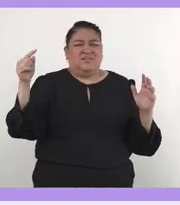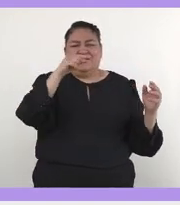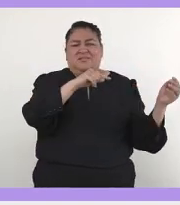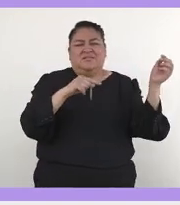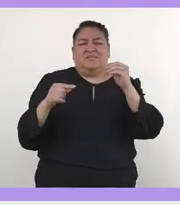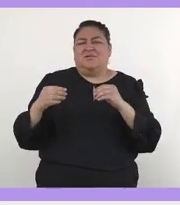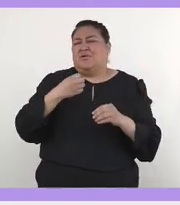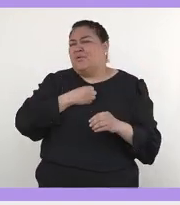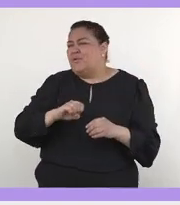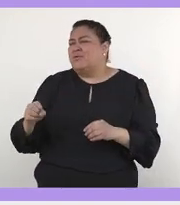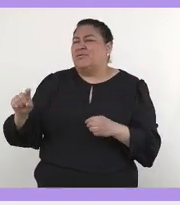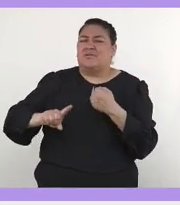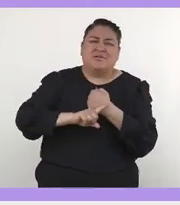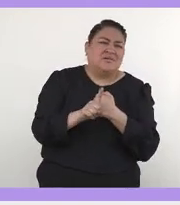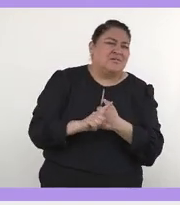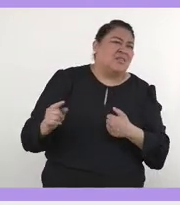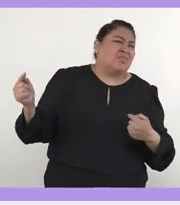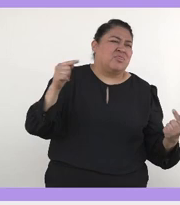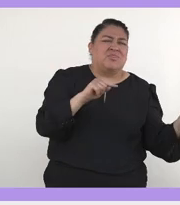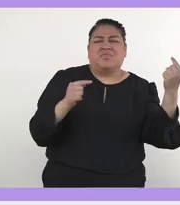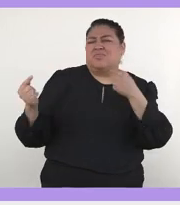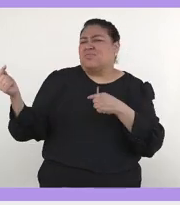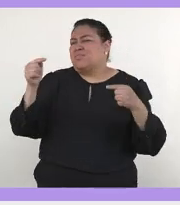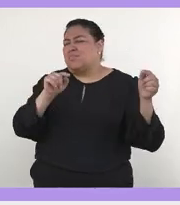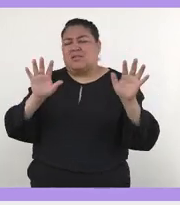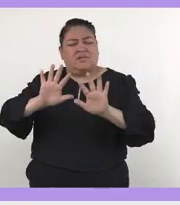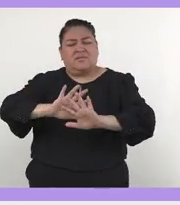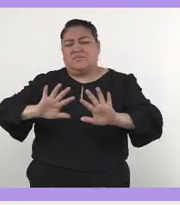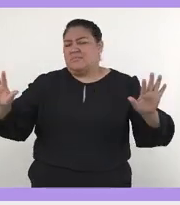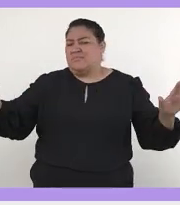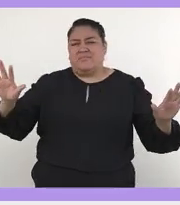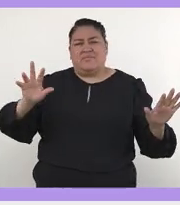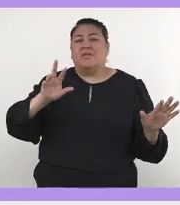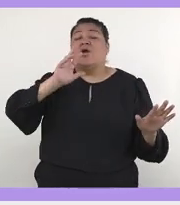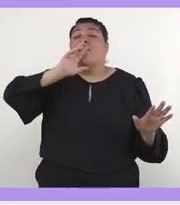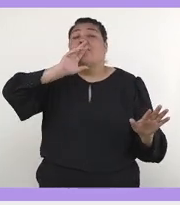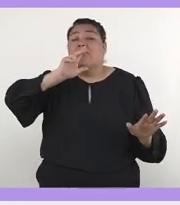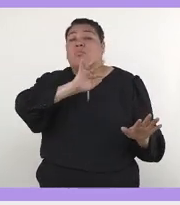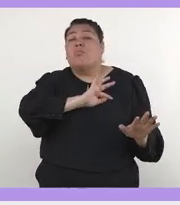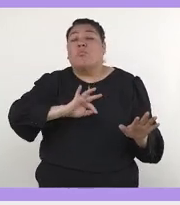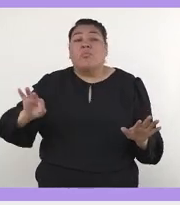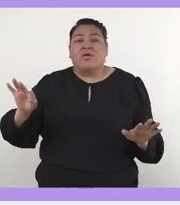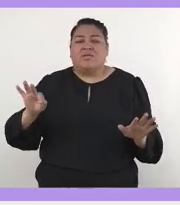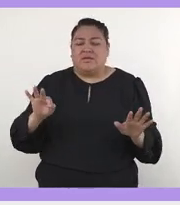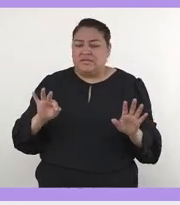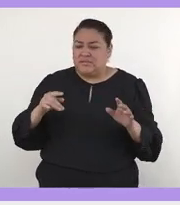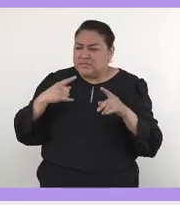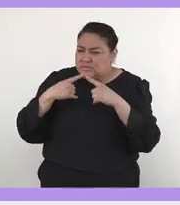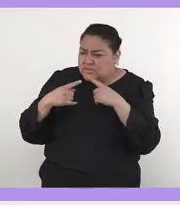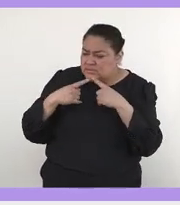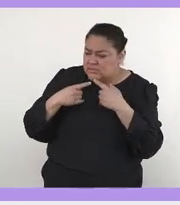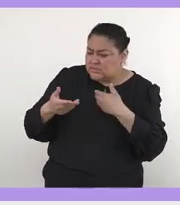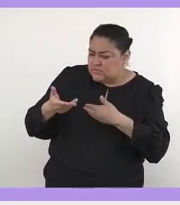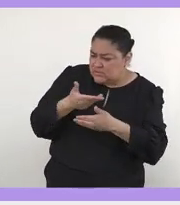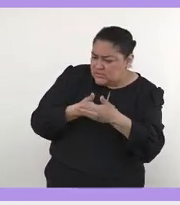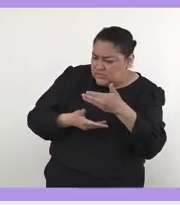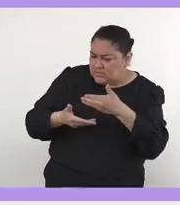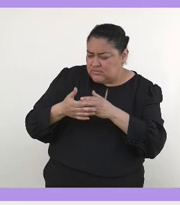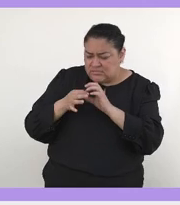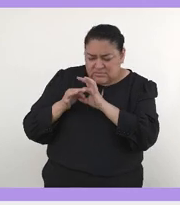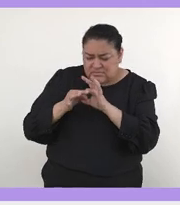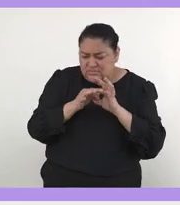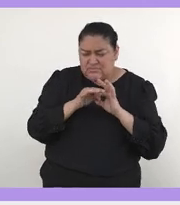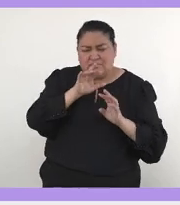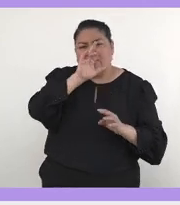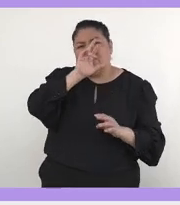prolifera y entonces no todo tiene que ser un pleito hay espacios En donde podemos digamos que crear armonía y si lo pueden hacer ustedes pues